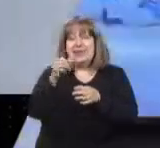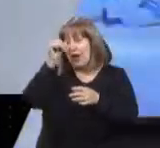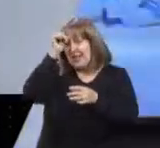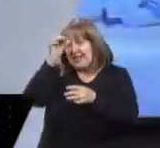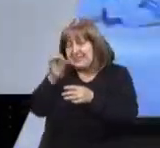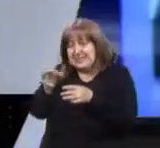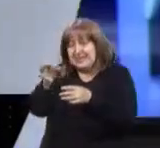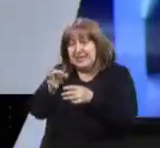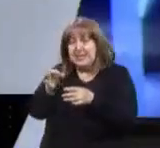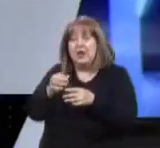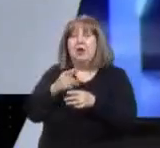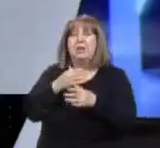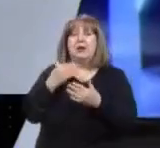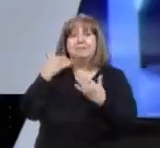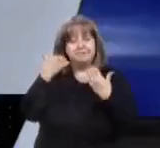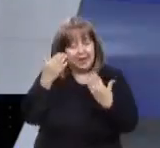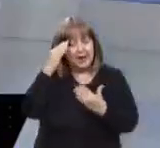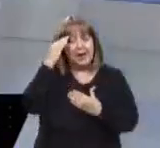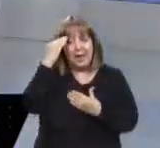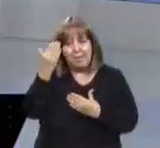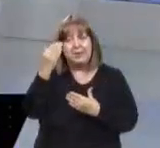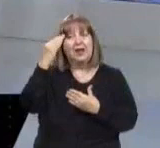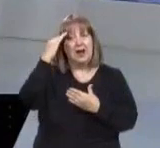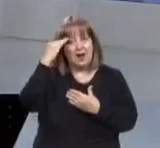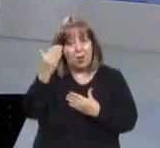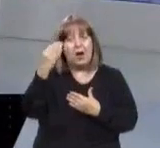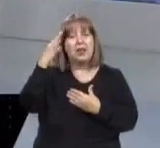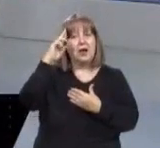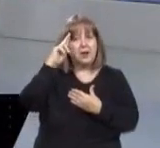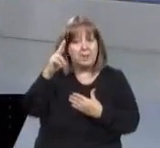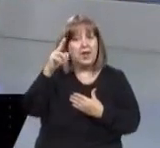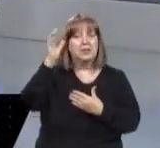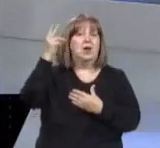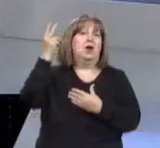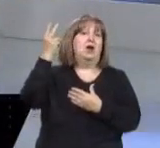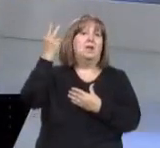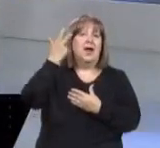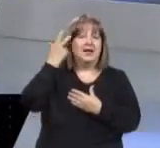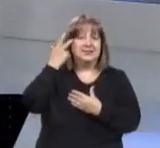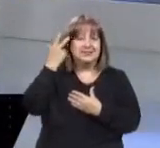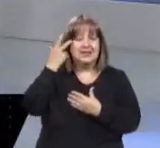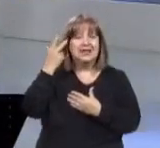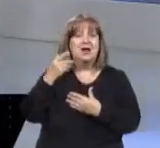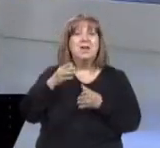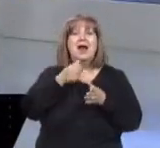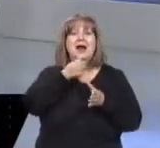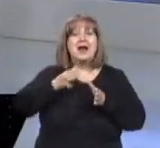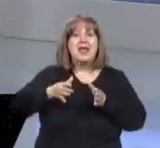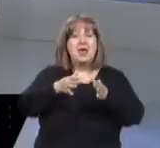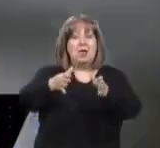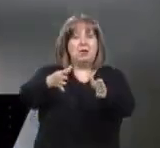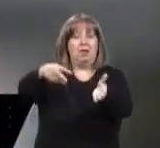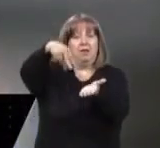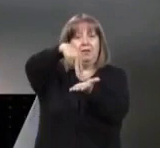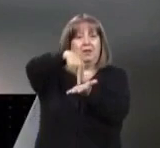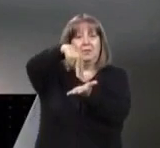verdad es que querían honrar al rosarino Messi de esta manera, colocándolo con esta gigantografía en medio del río. La verdad impresionante. Es que